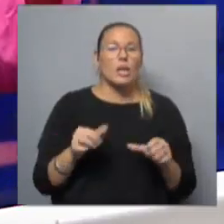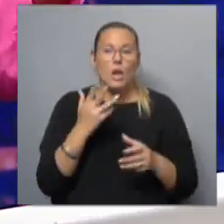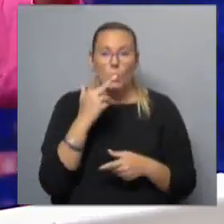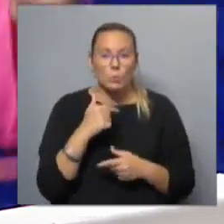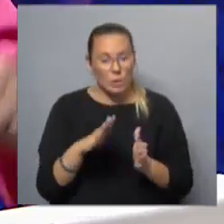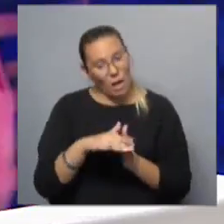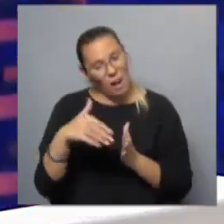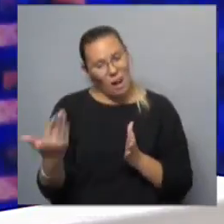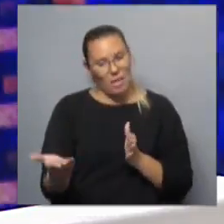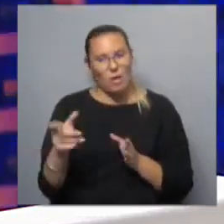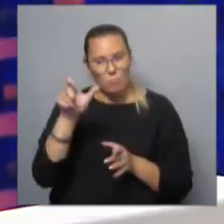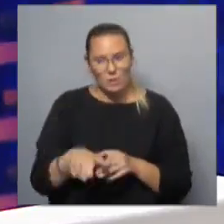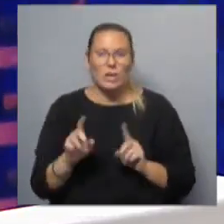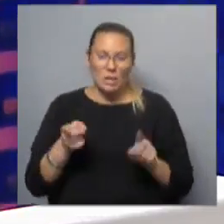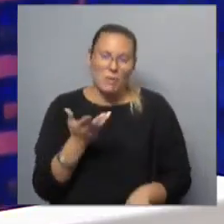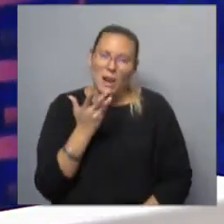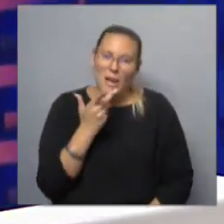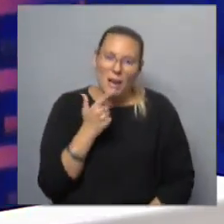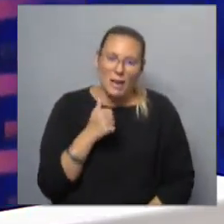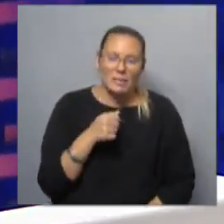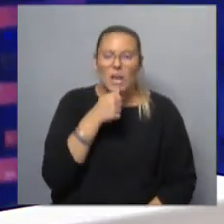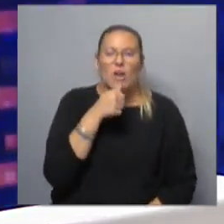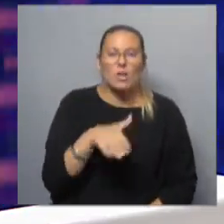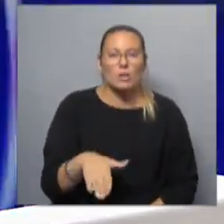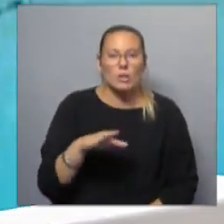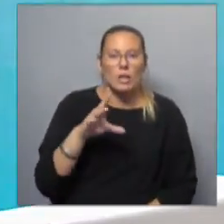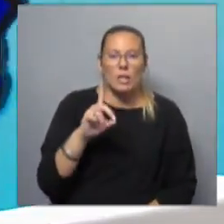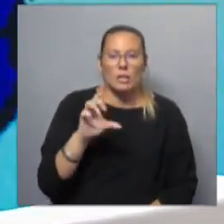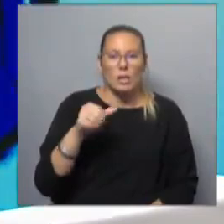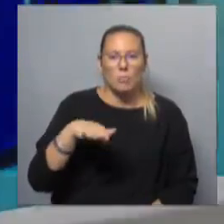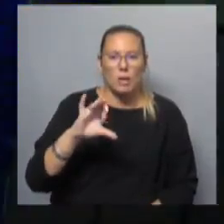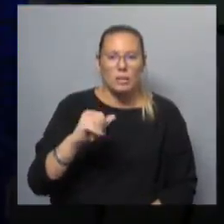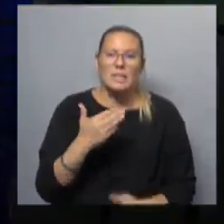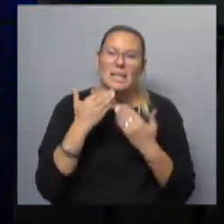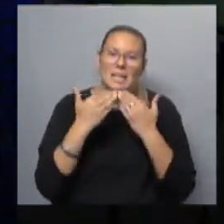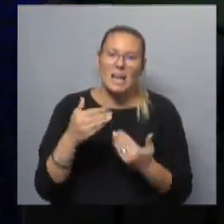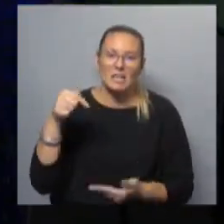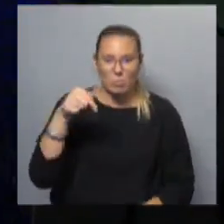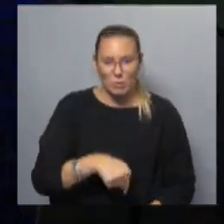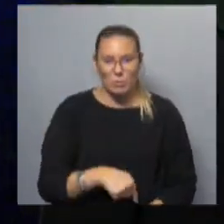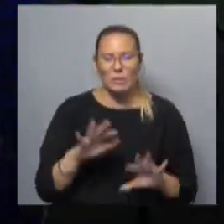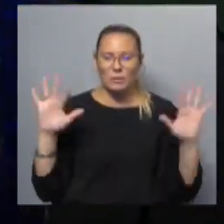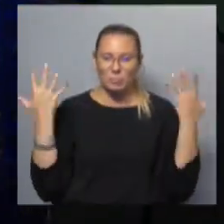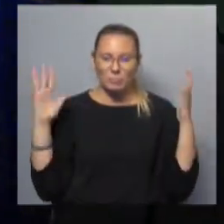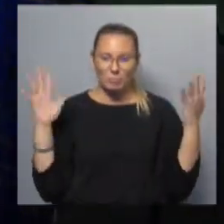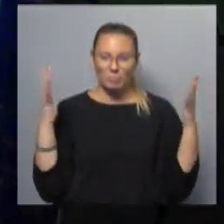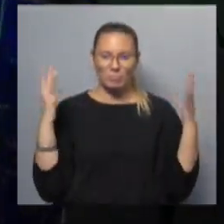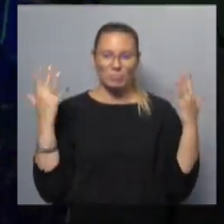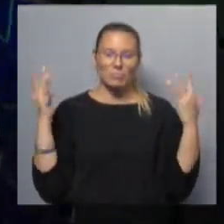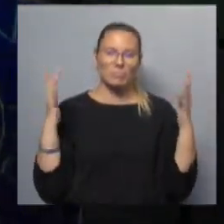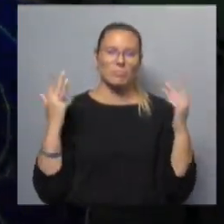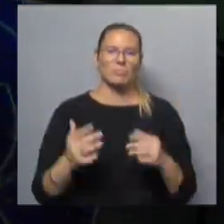estamos al lado de una en este preciso momento, que es el historiador Carlos De Masi. Muchísimas gracias por estar. Oh, muchas gracias por invitarme. Sí.